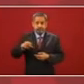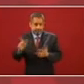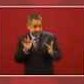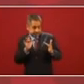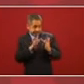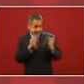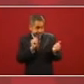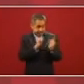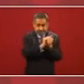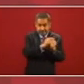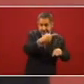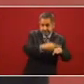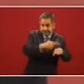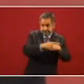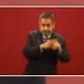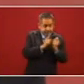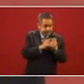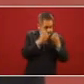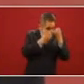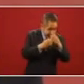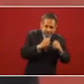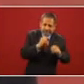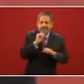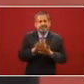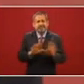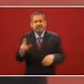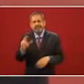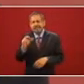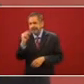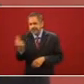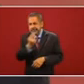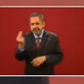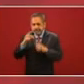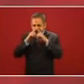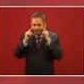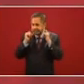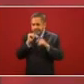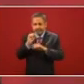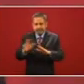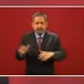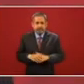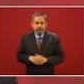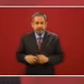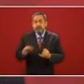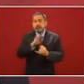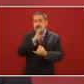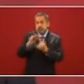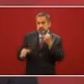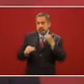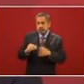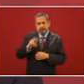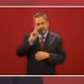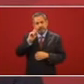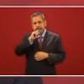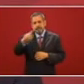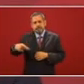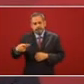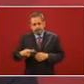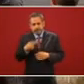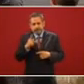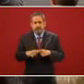contacto directo con el paciente, no lo necesita. Y lo último que también es común que se pregunte